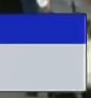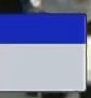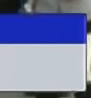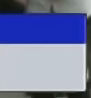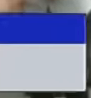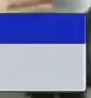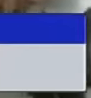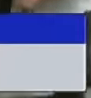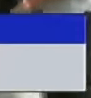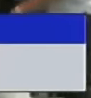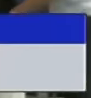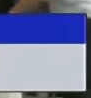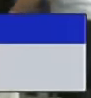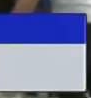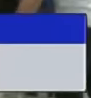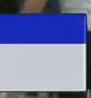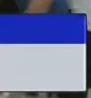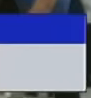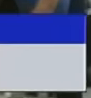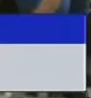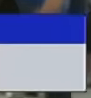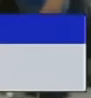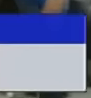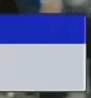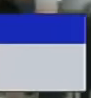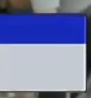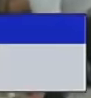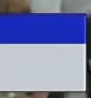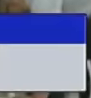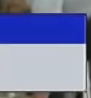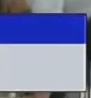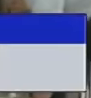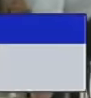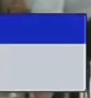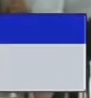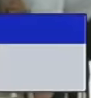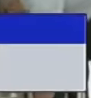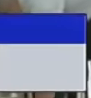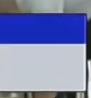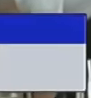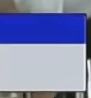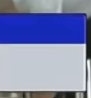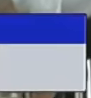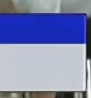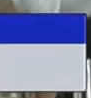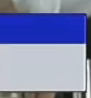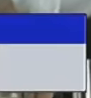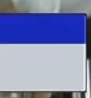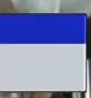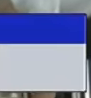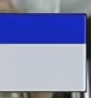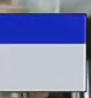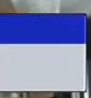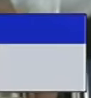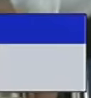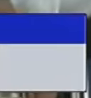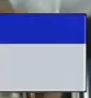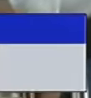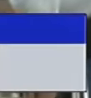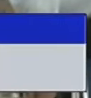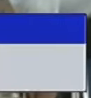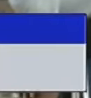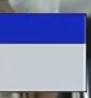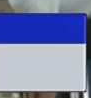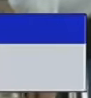tiene que se aprobó la designación de la ciudadana Rexeida Elena González Herrera como